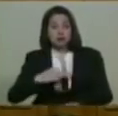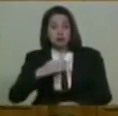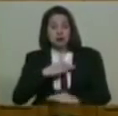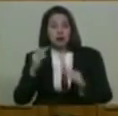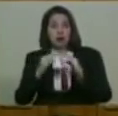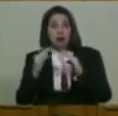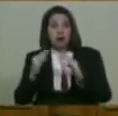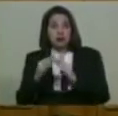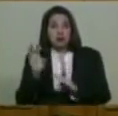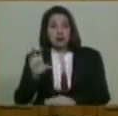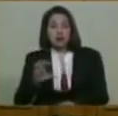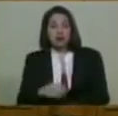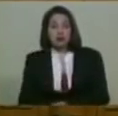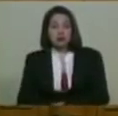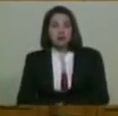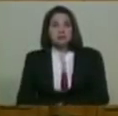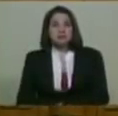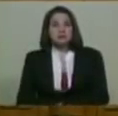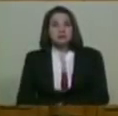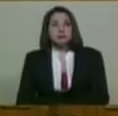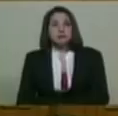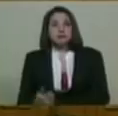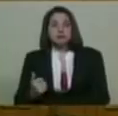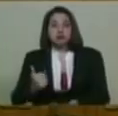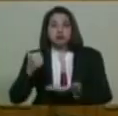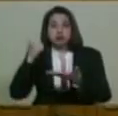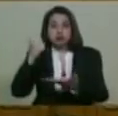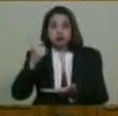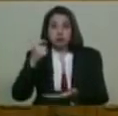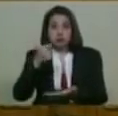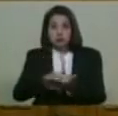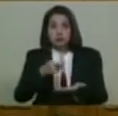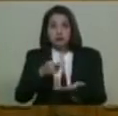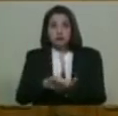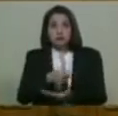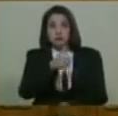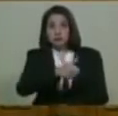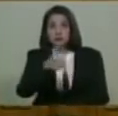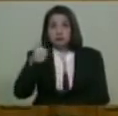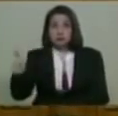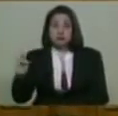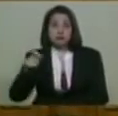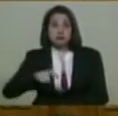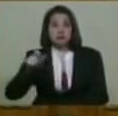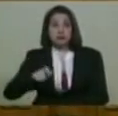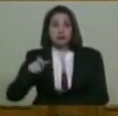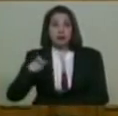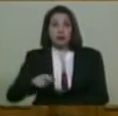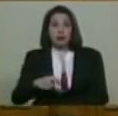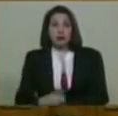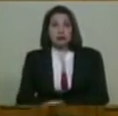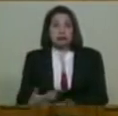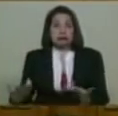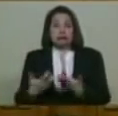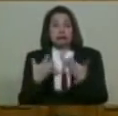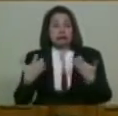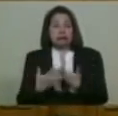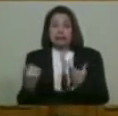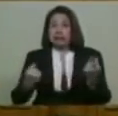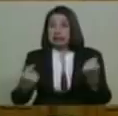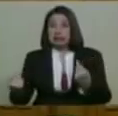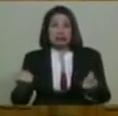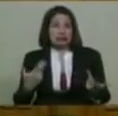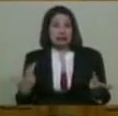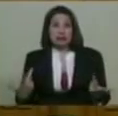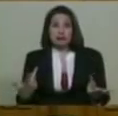Patria. Un sistema de bonificación es necesario. Vemos la guerra de precios, ¿verdad? Bueno, a la